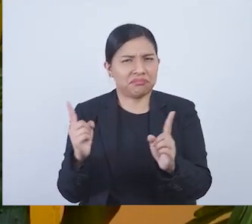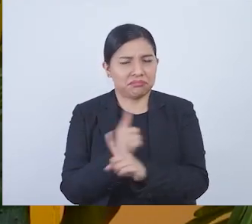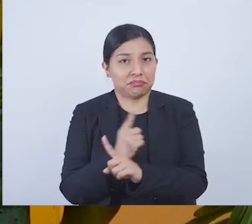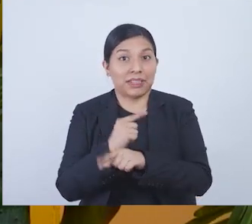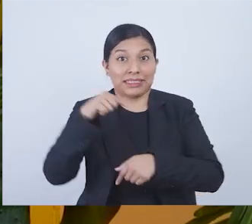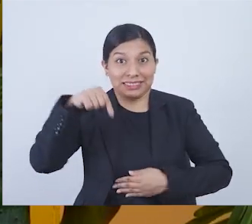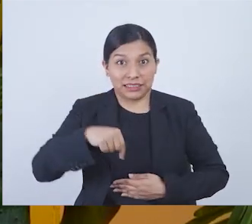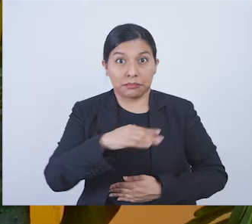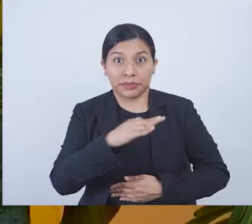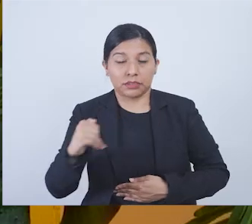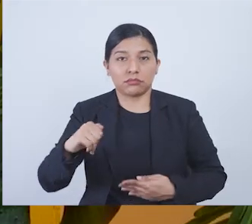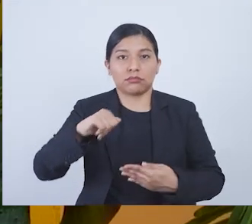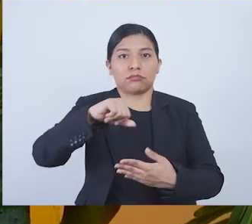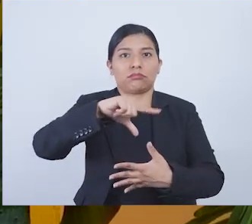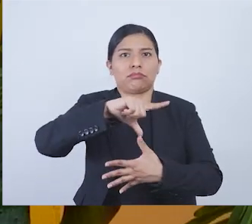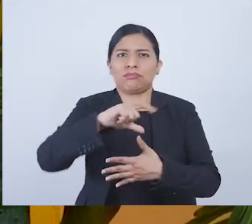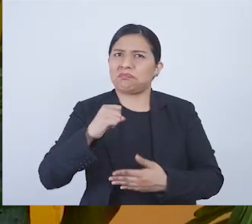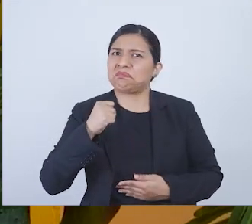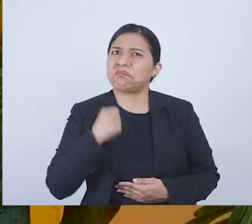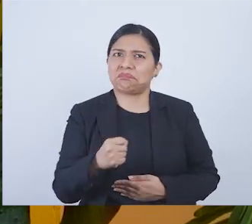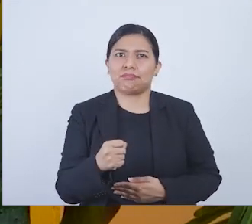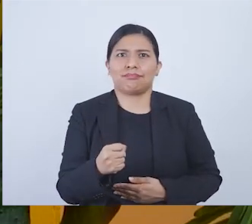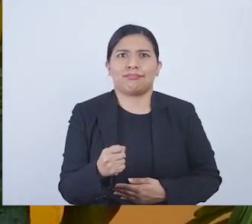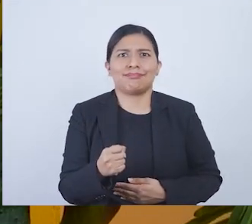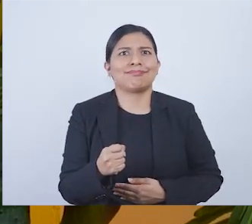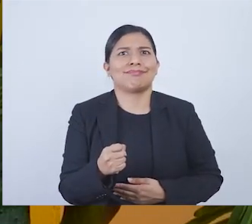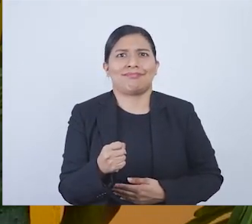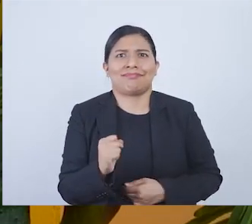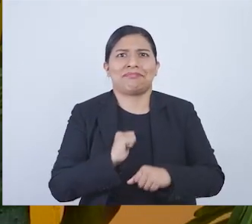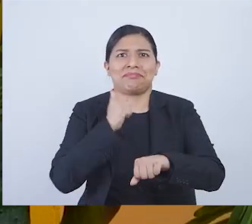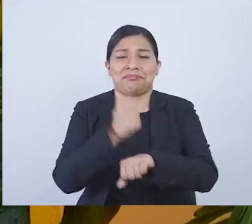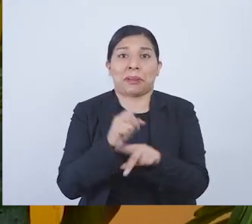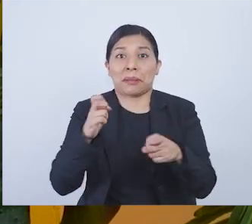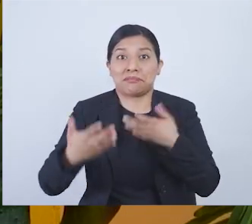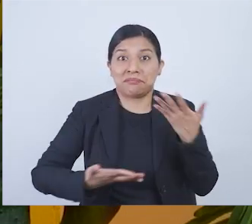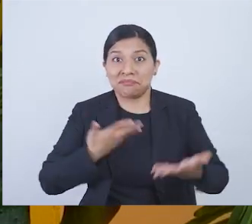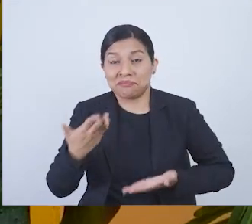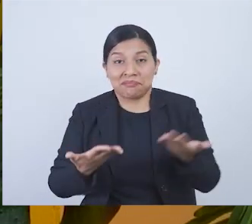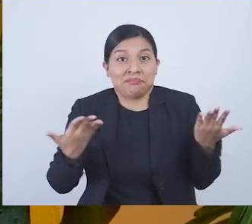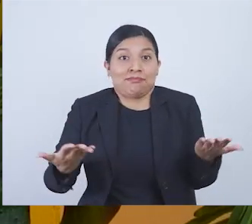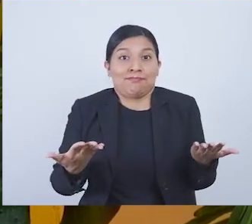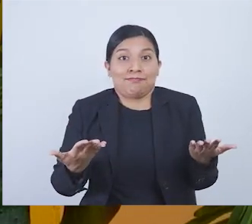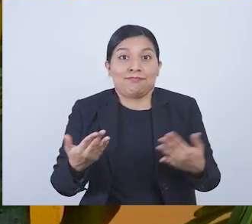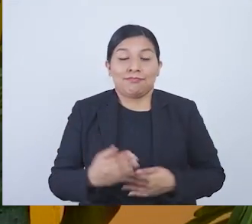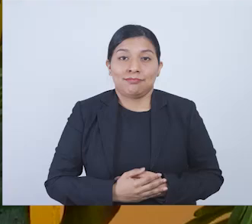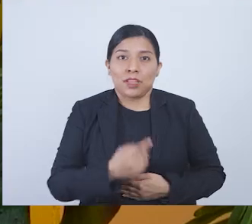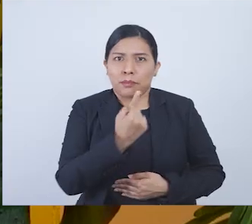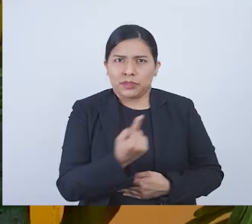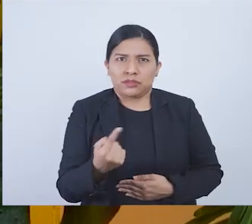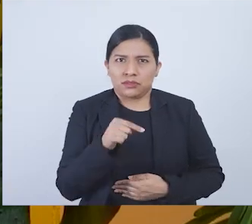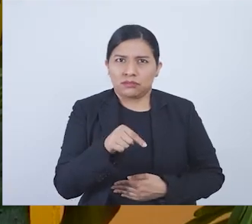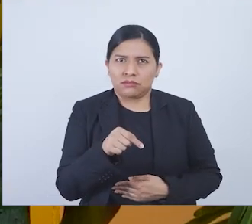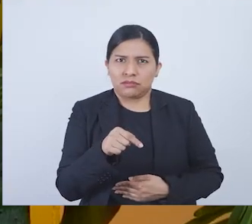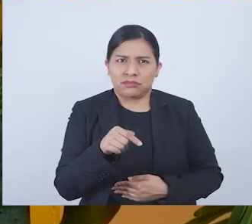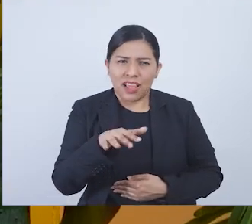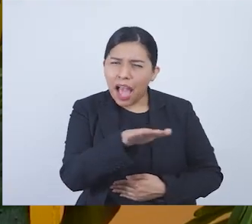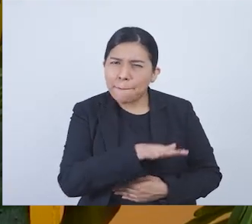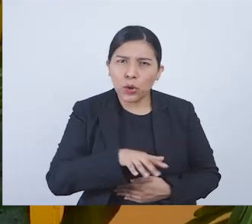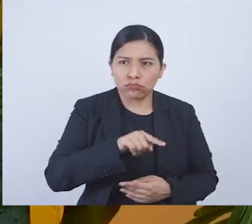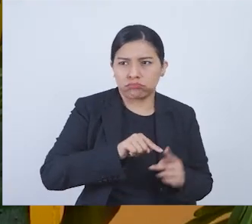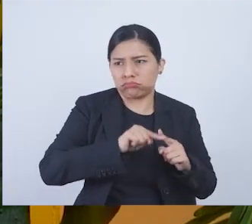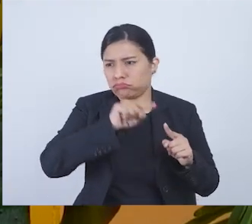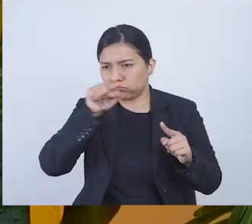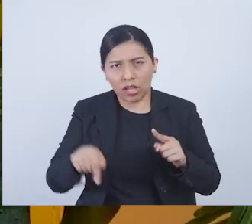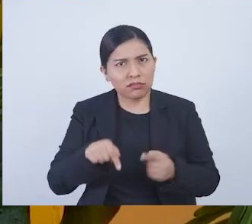nos fueron impuestos por motivos comerciales y la gente migró de la ciudad, del campo a la ciudad,